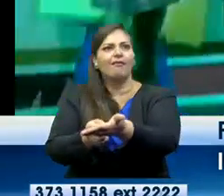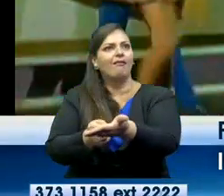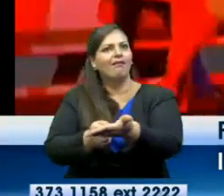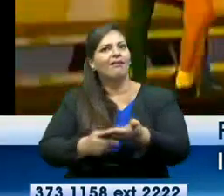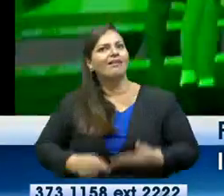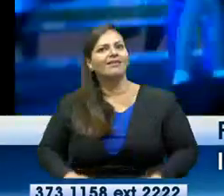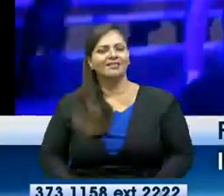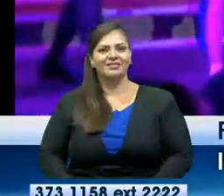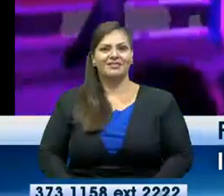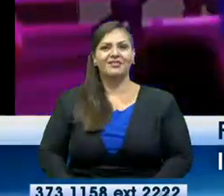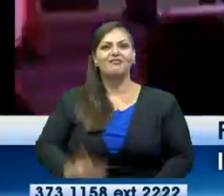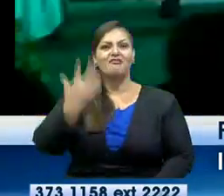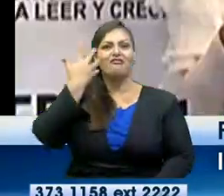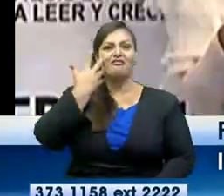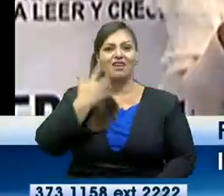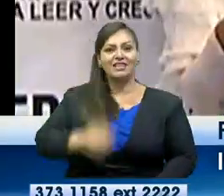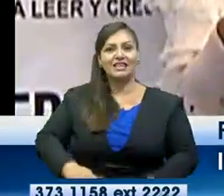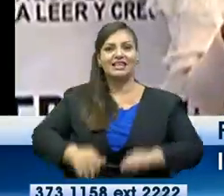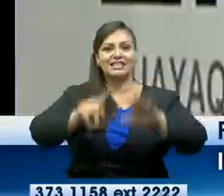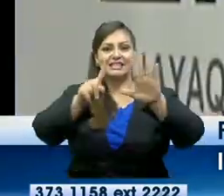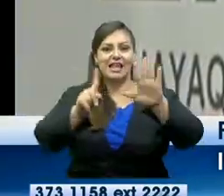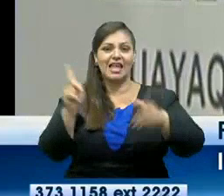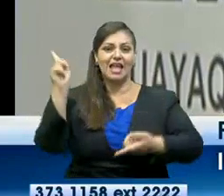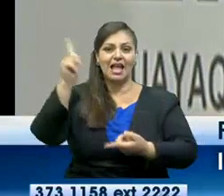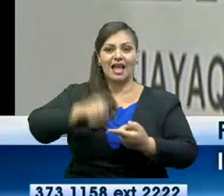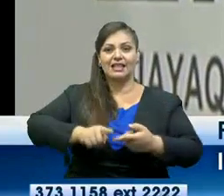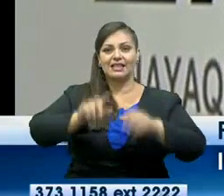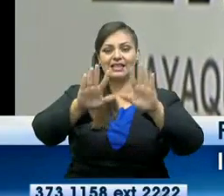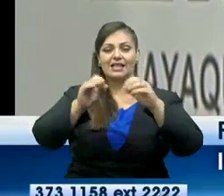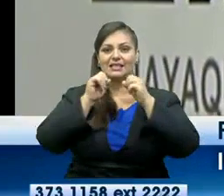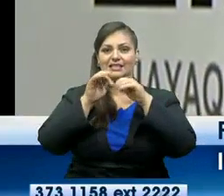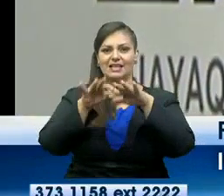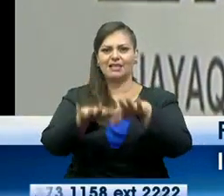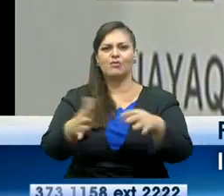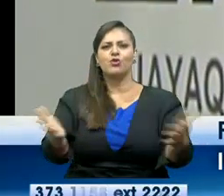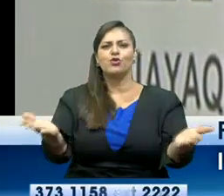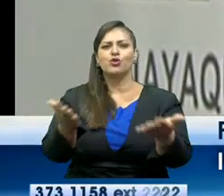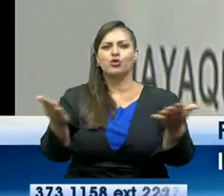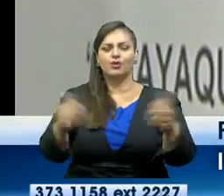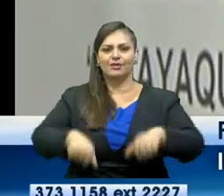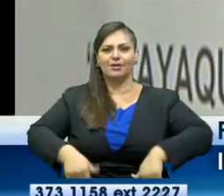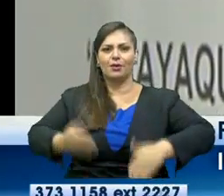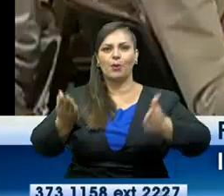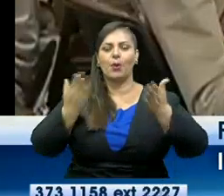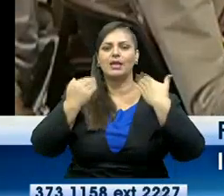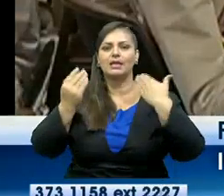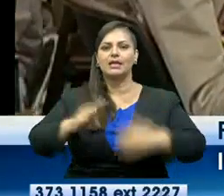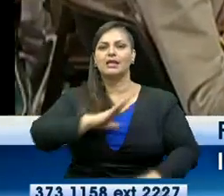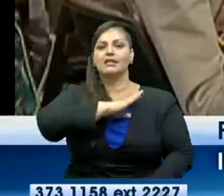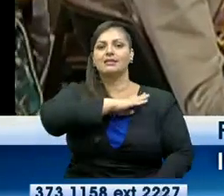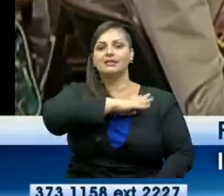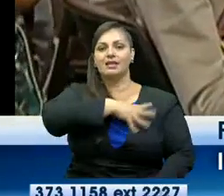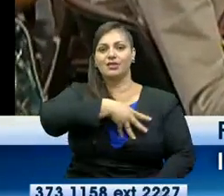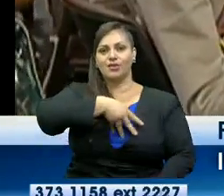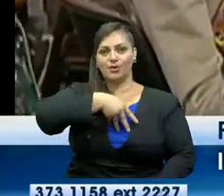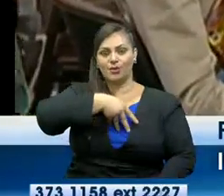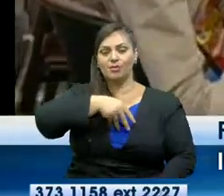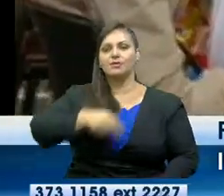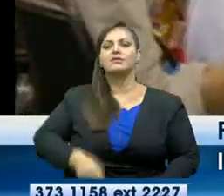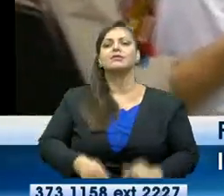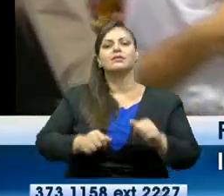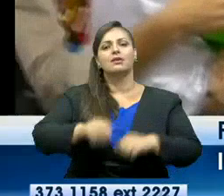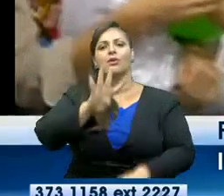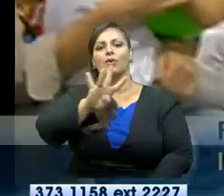tiene una cita del 6 al 10 de septiembre en el Centro de Convenciones, un encuentro cultural donde